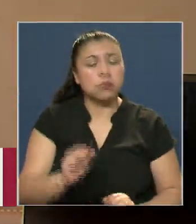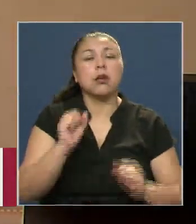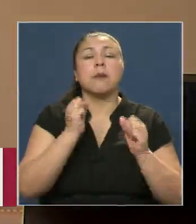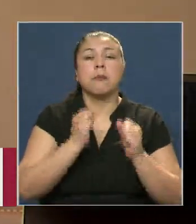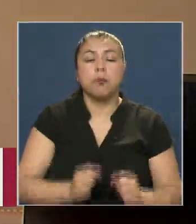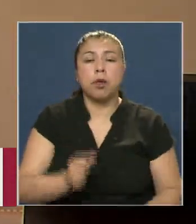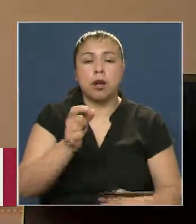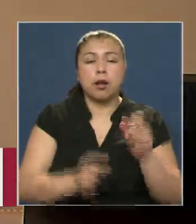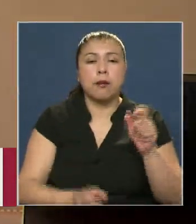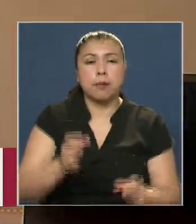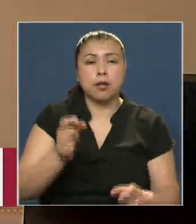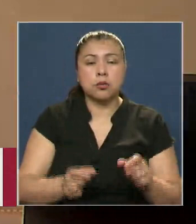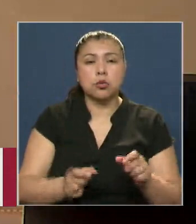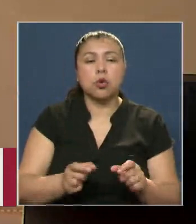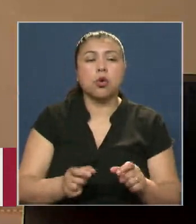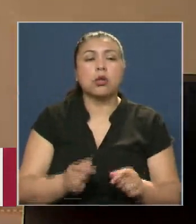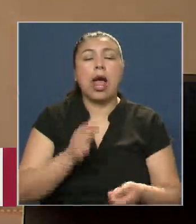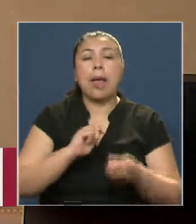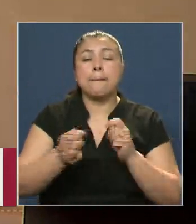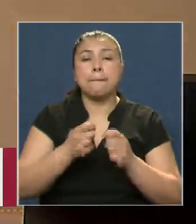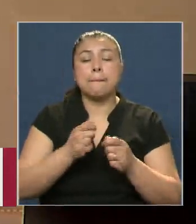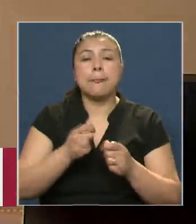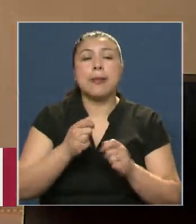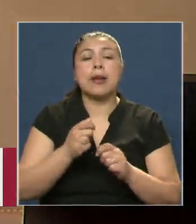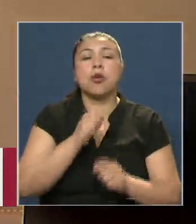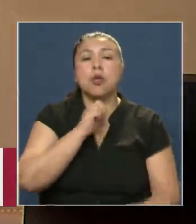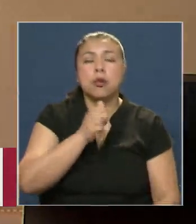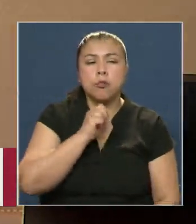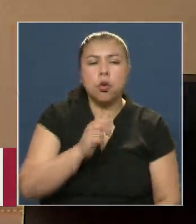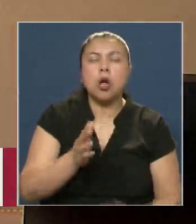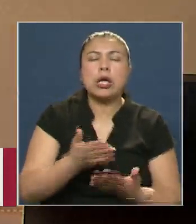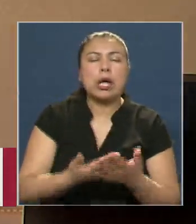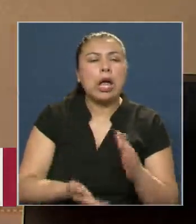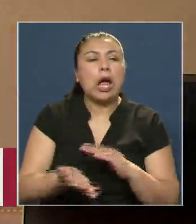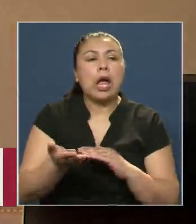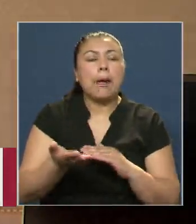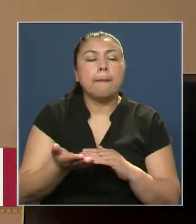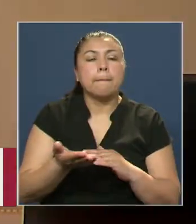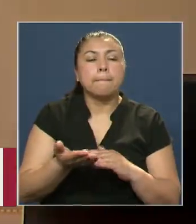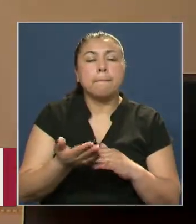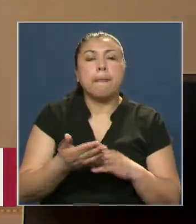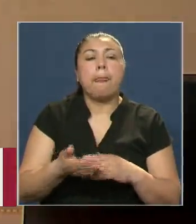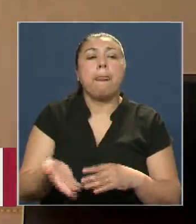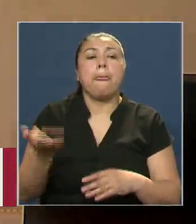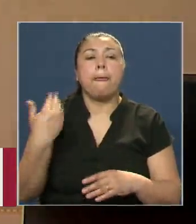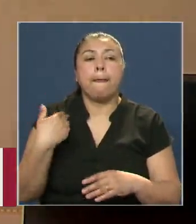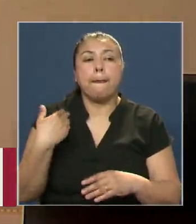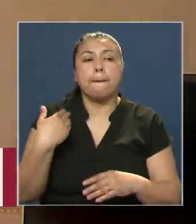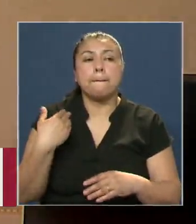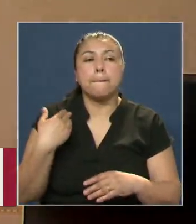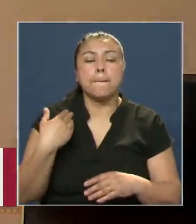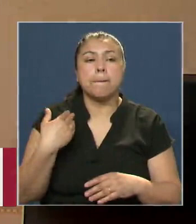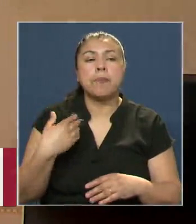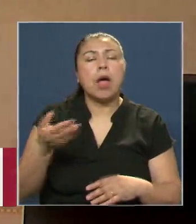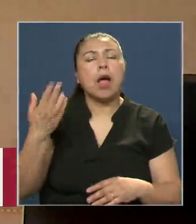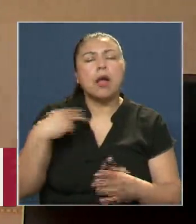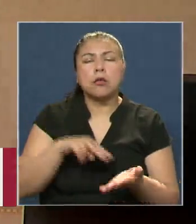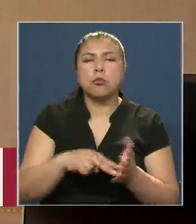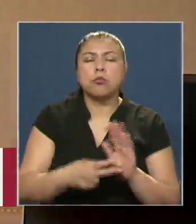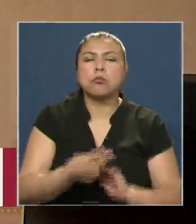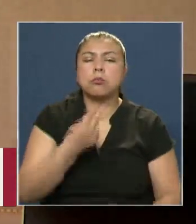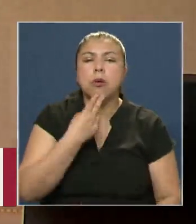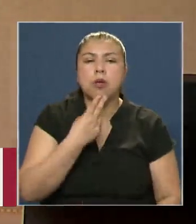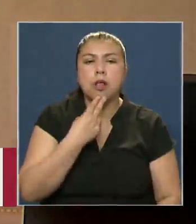da esa posibilidad a las personas en riesgo de vulnerabilidad, es decir, que hayan tenido algún evento adverso en su vida y esté en